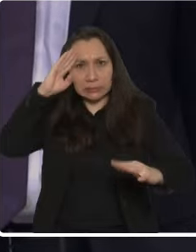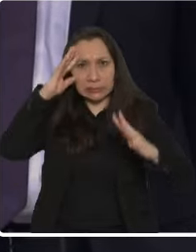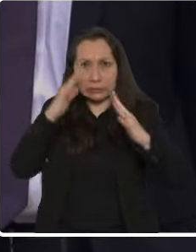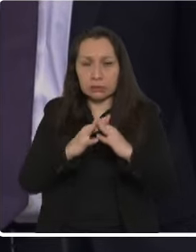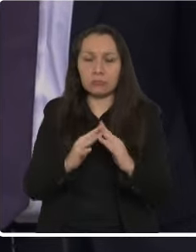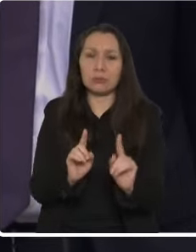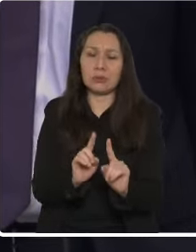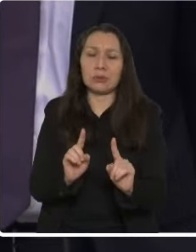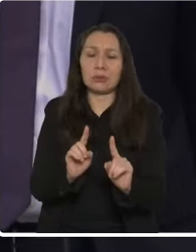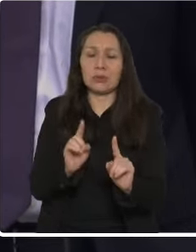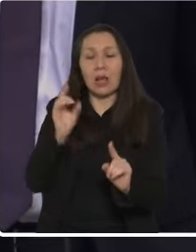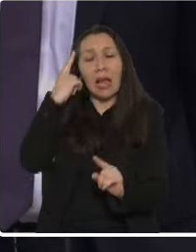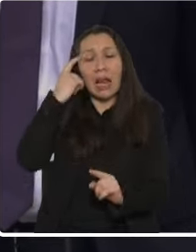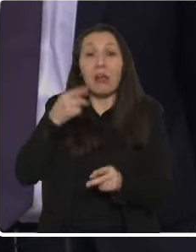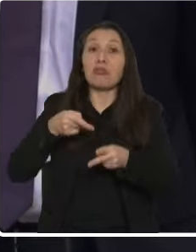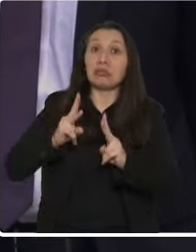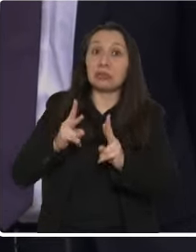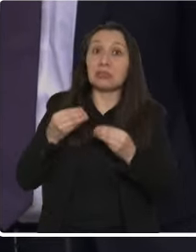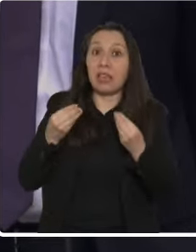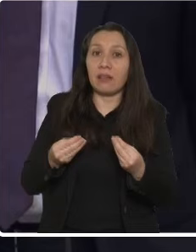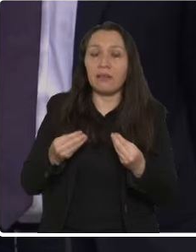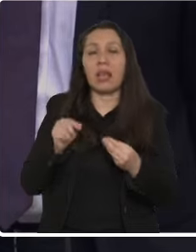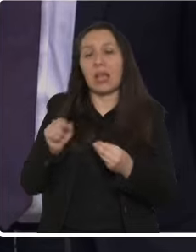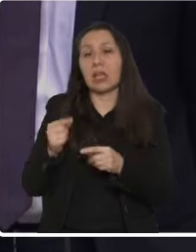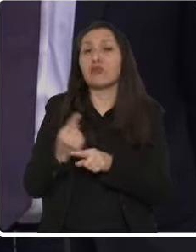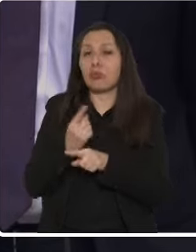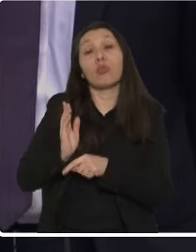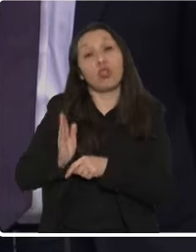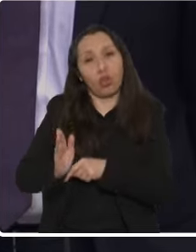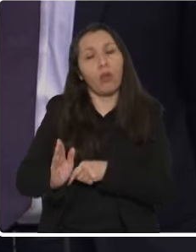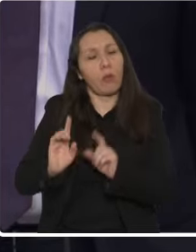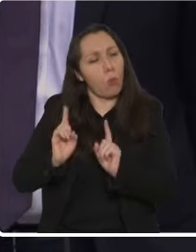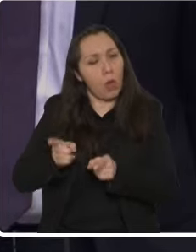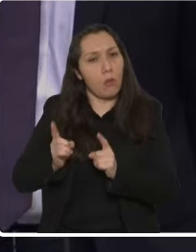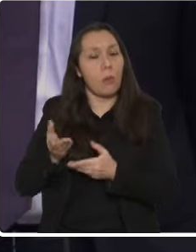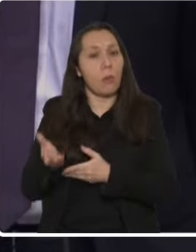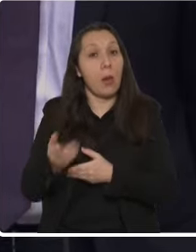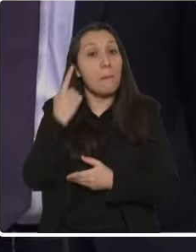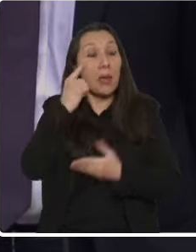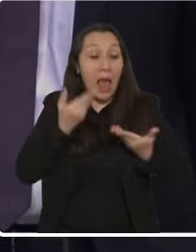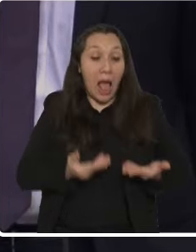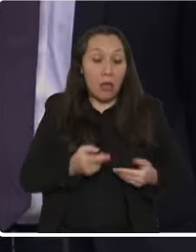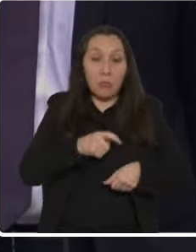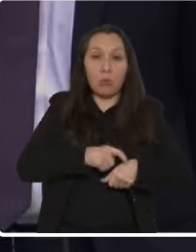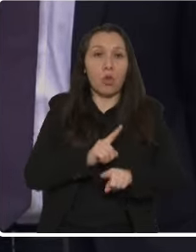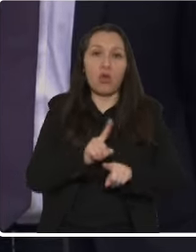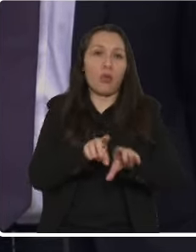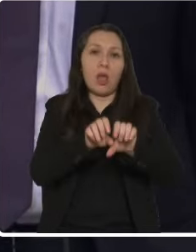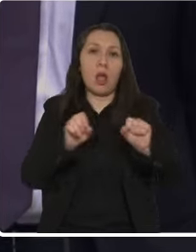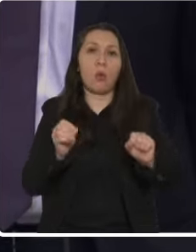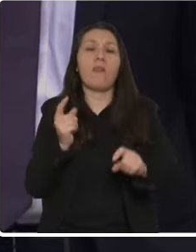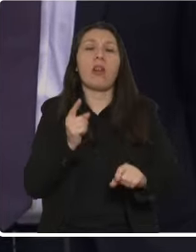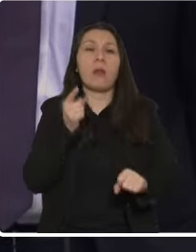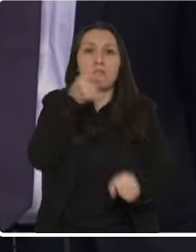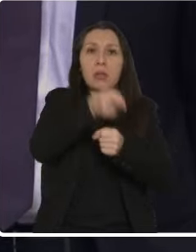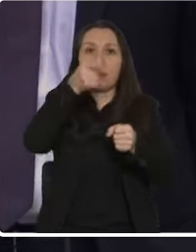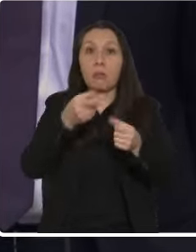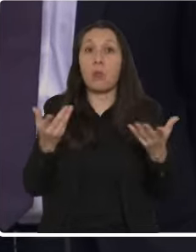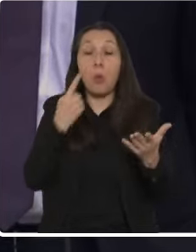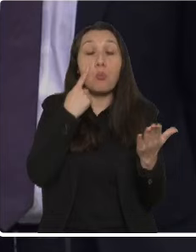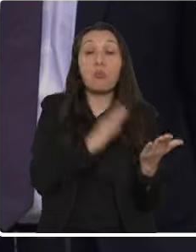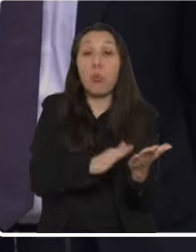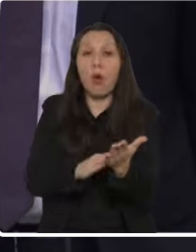un instrumento que vaya a servirnos, ¿ah? En esa conversación seguimos, ciertamente, pero en este momento no tenemos una definición de aplicarlo porque la